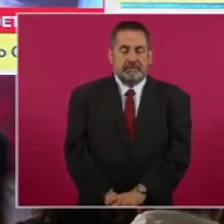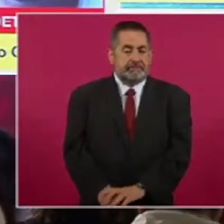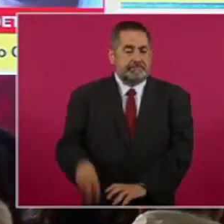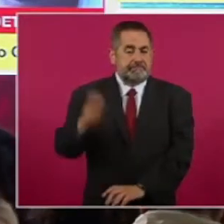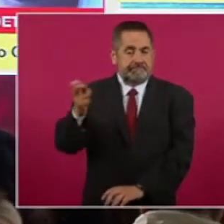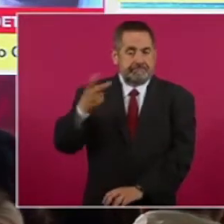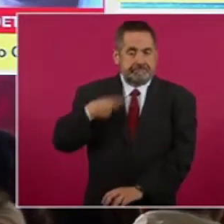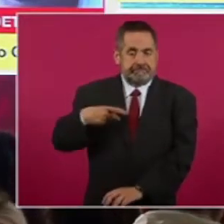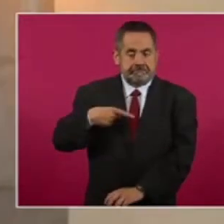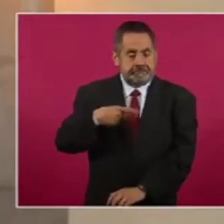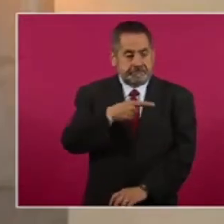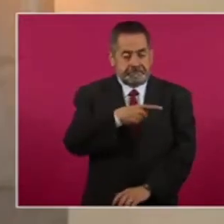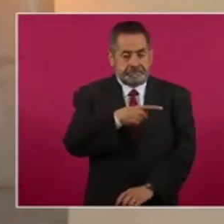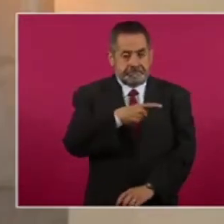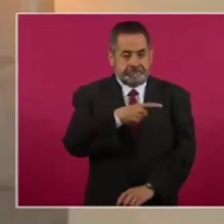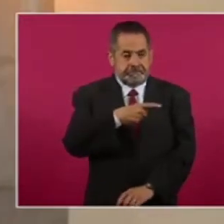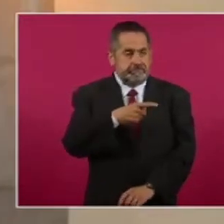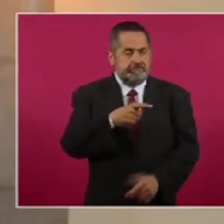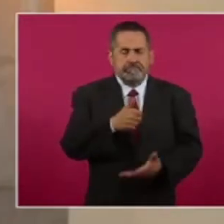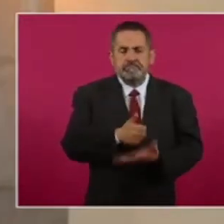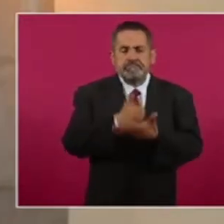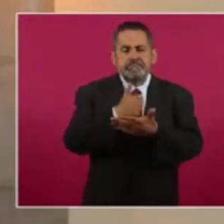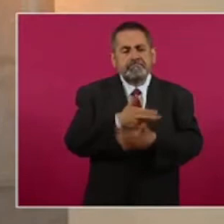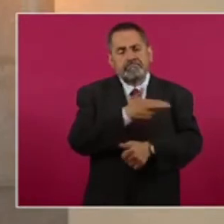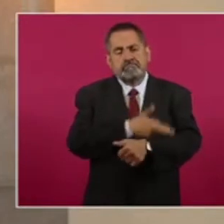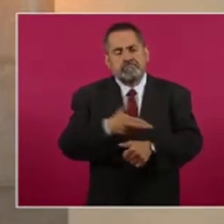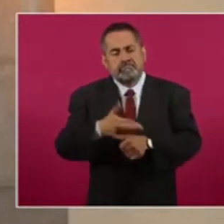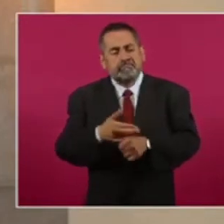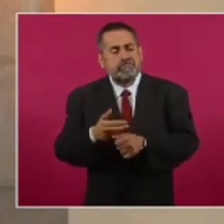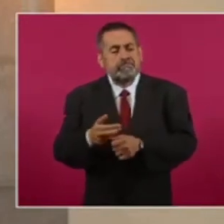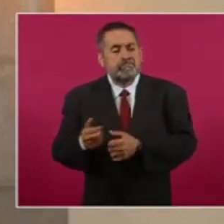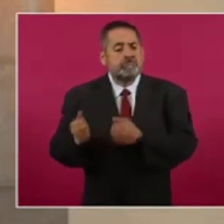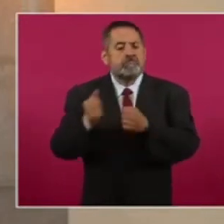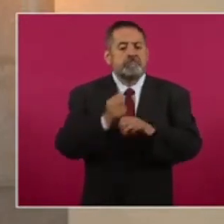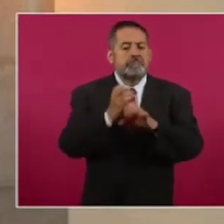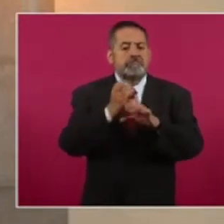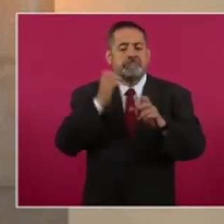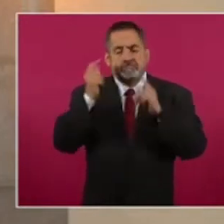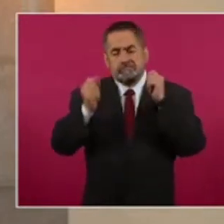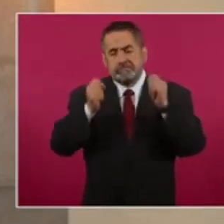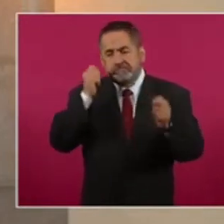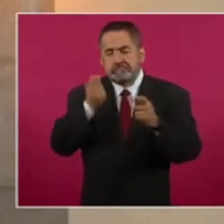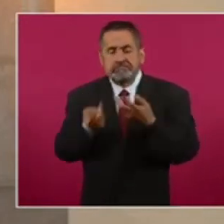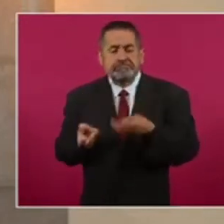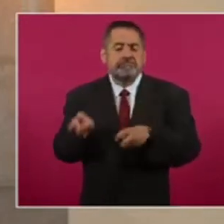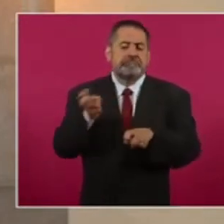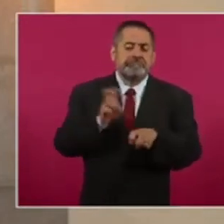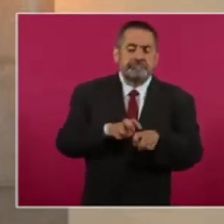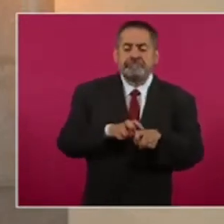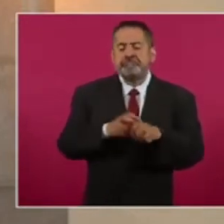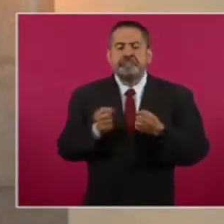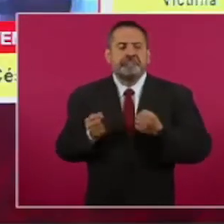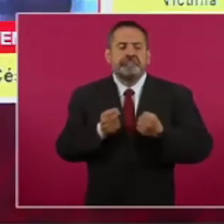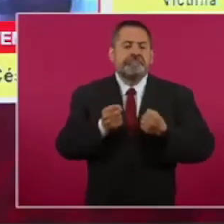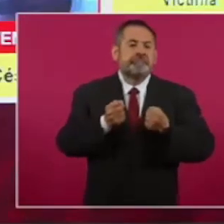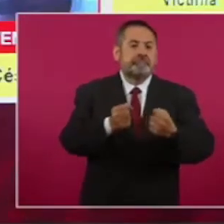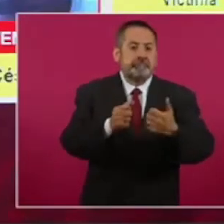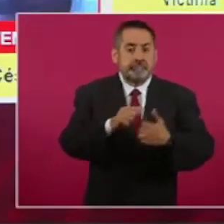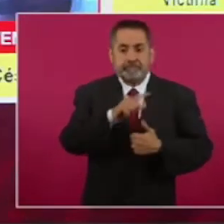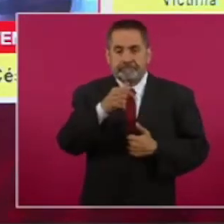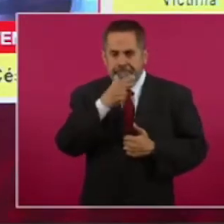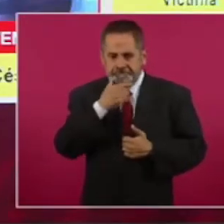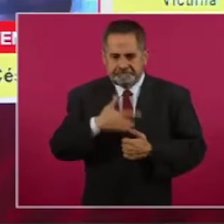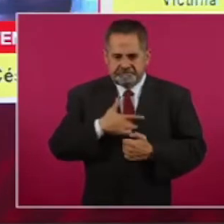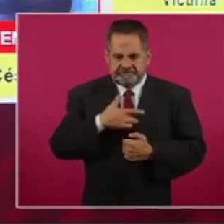había facilitado la transportación en una camioneta turística. Sin embargo, después se